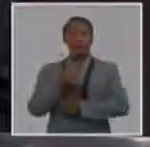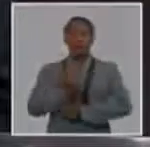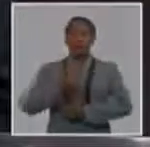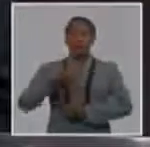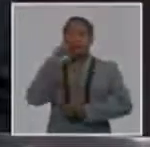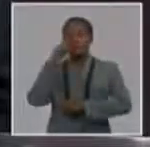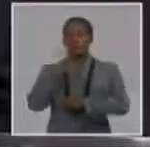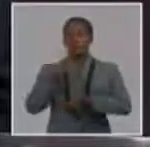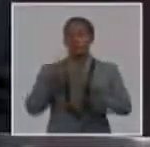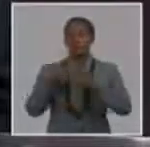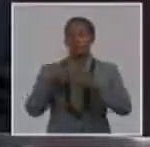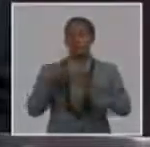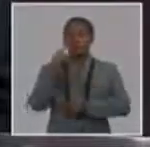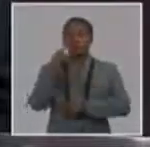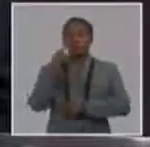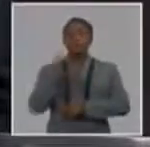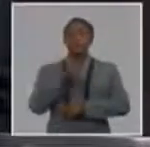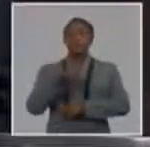puntualizaba que esto